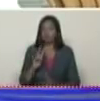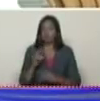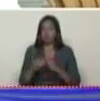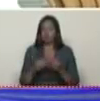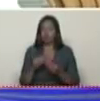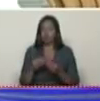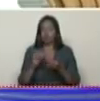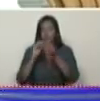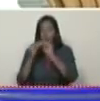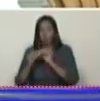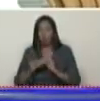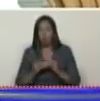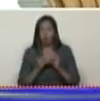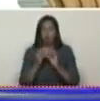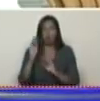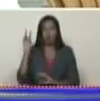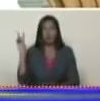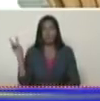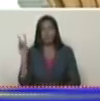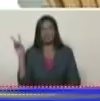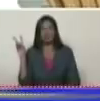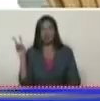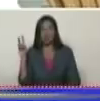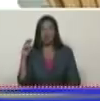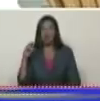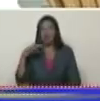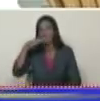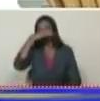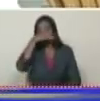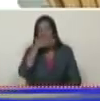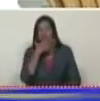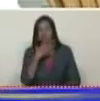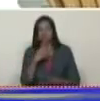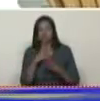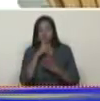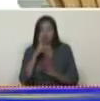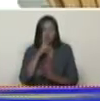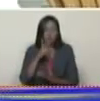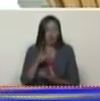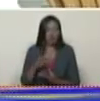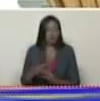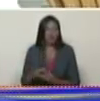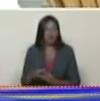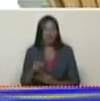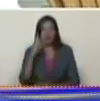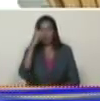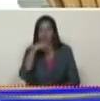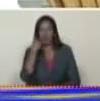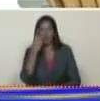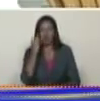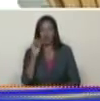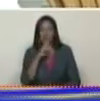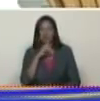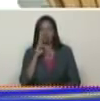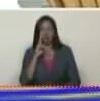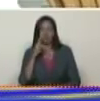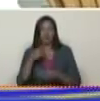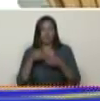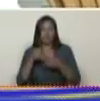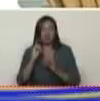que mejore el país de una estrategia perversa, dañina, que tiene rostro, que tiene nombre y